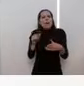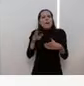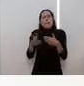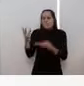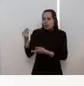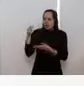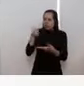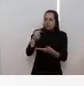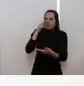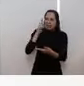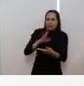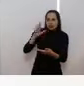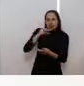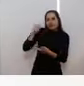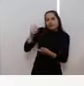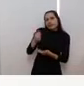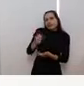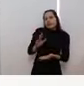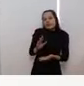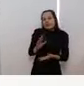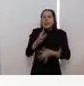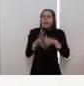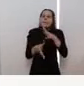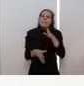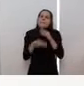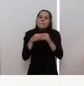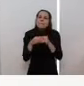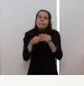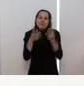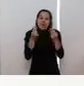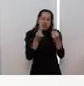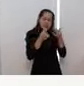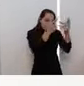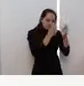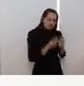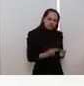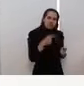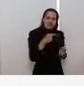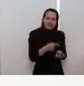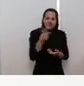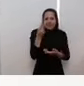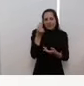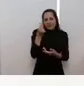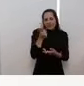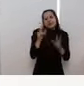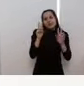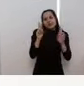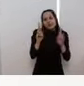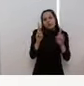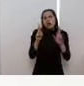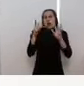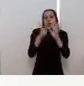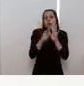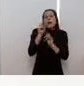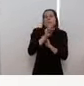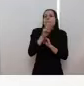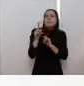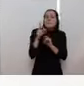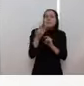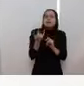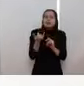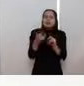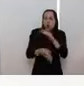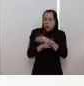general de la nación en cuanto a los resultados financieros esperamos en la vigencia 2021 recuperar la senda de